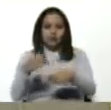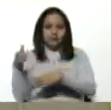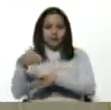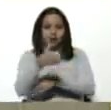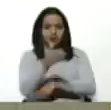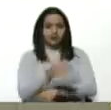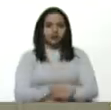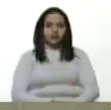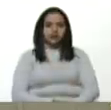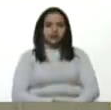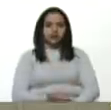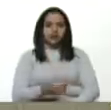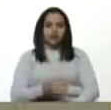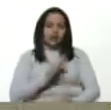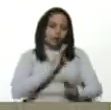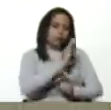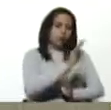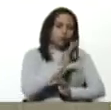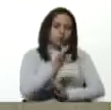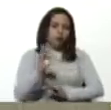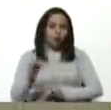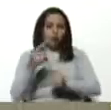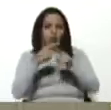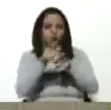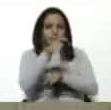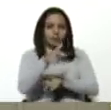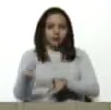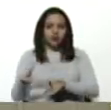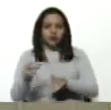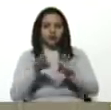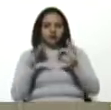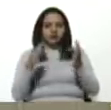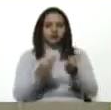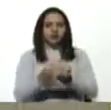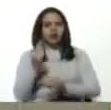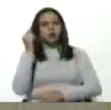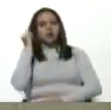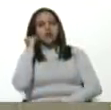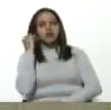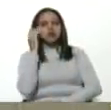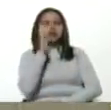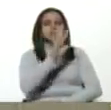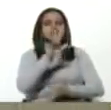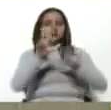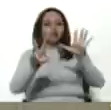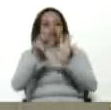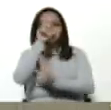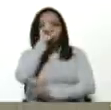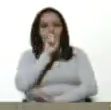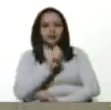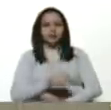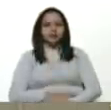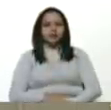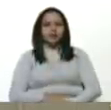pescado y, bueno, contagió a otro miembro de la familia. Son una mujer de 58 años,